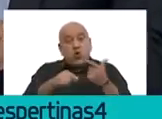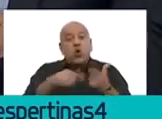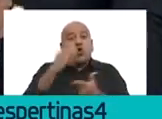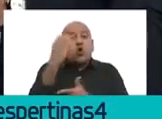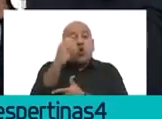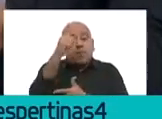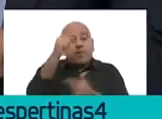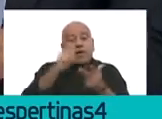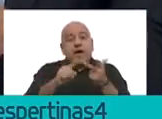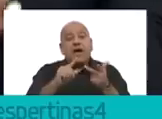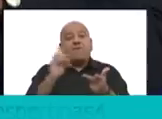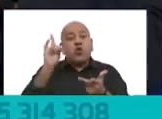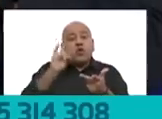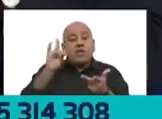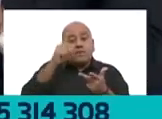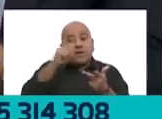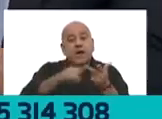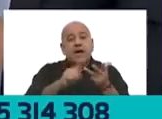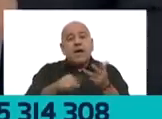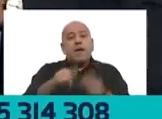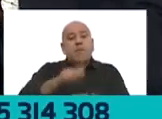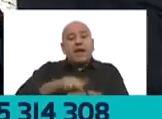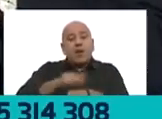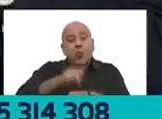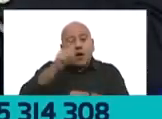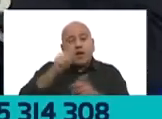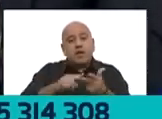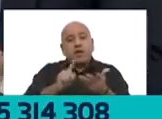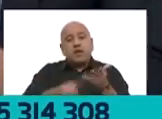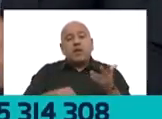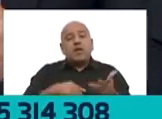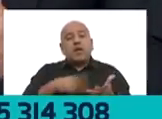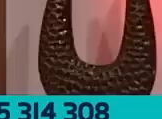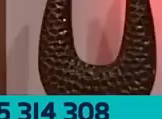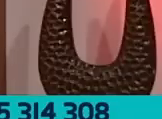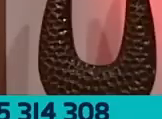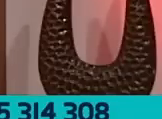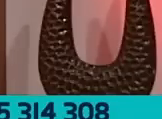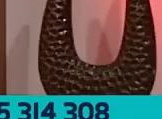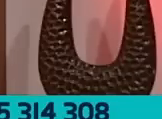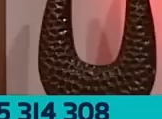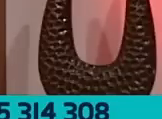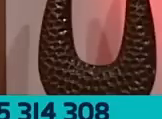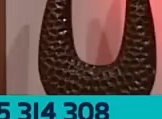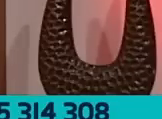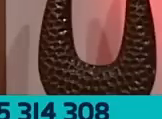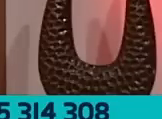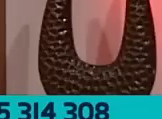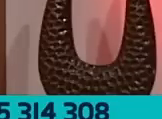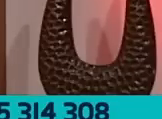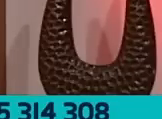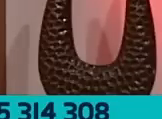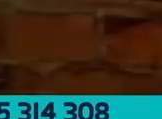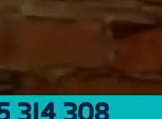fieles a esa vanguardia pero el machismo nace justamente un mayordomo claro